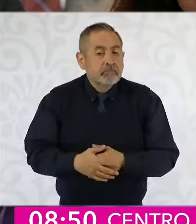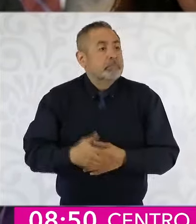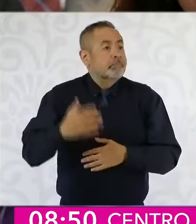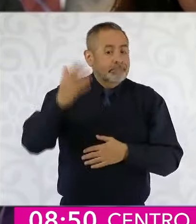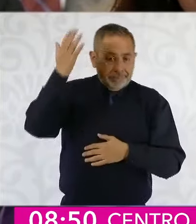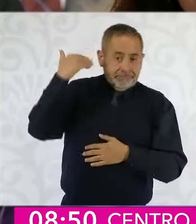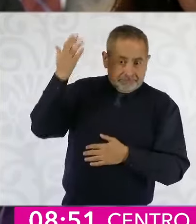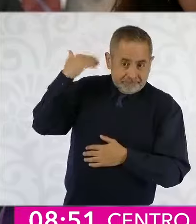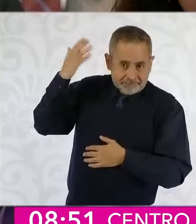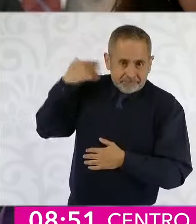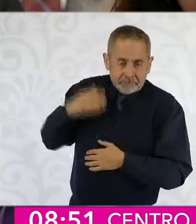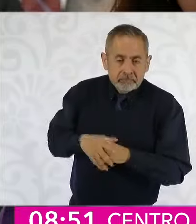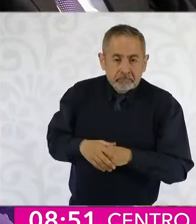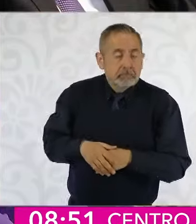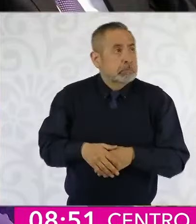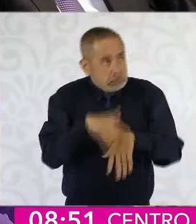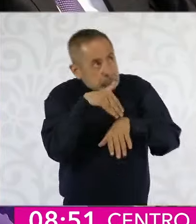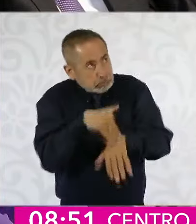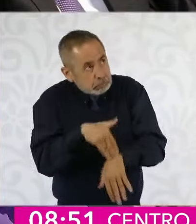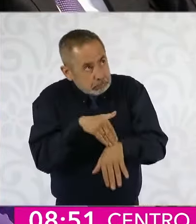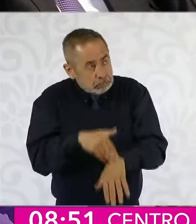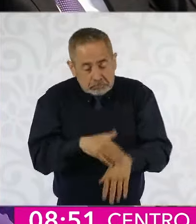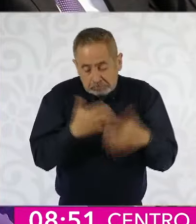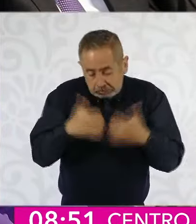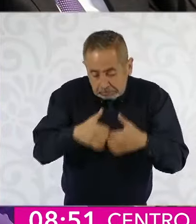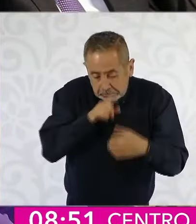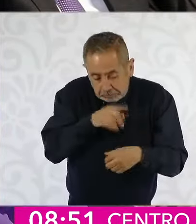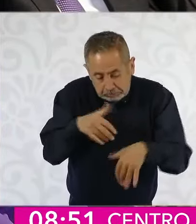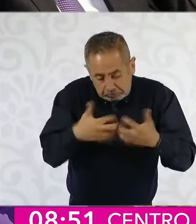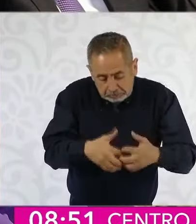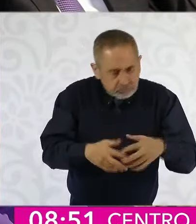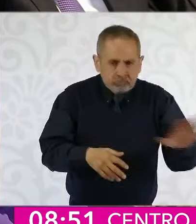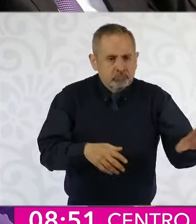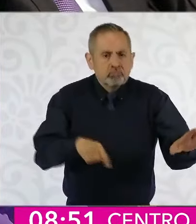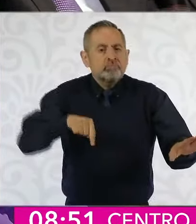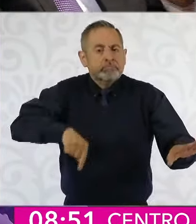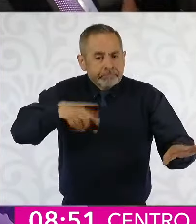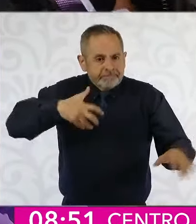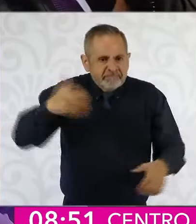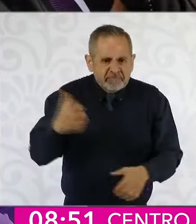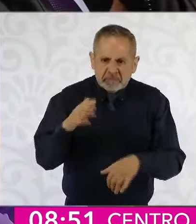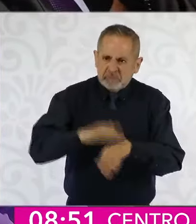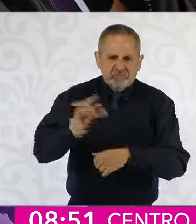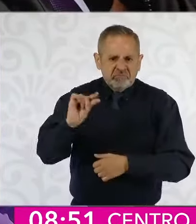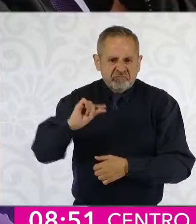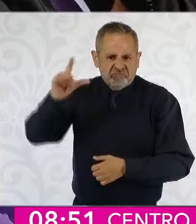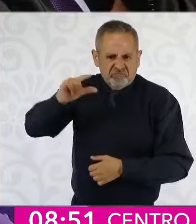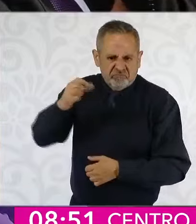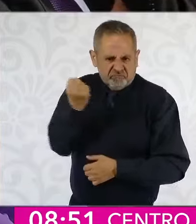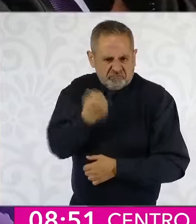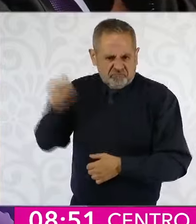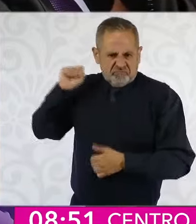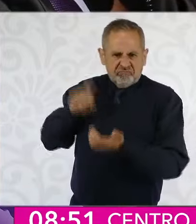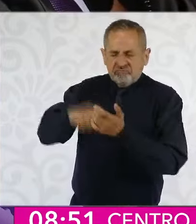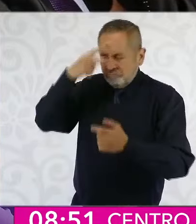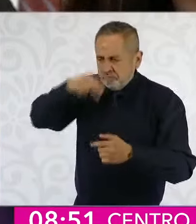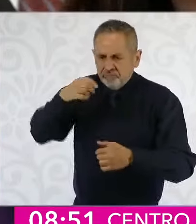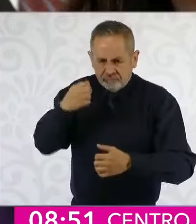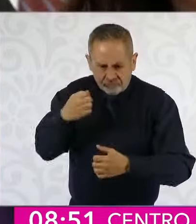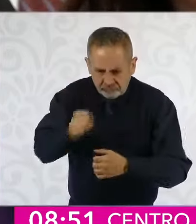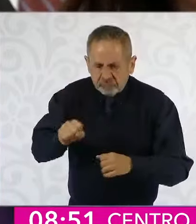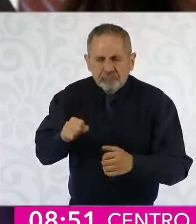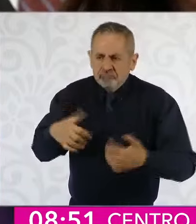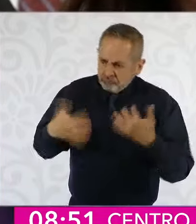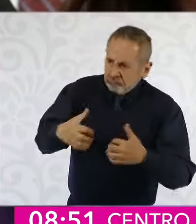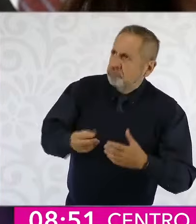maquila para hacer fabricación de alto nivel. Entonces, tenemos la capacidad de fabricar de alto nivel, de